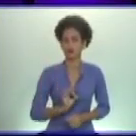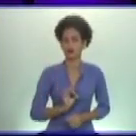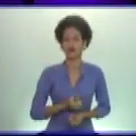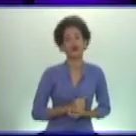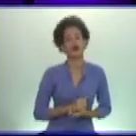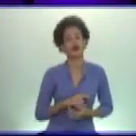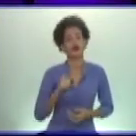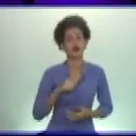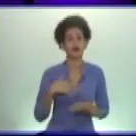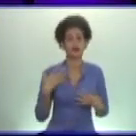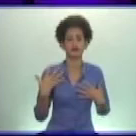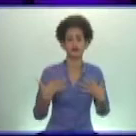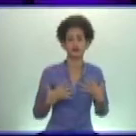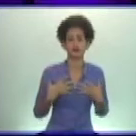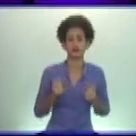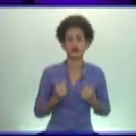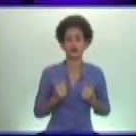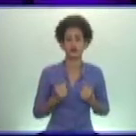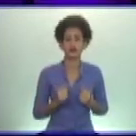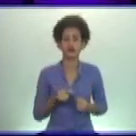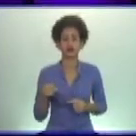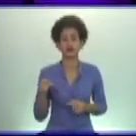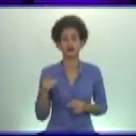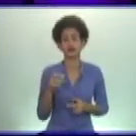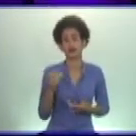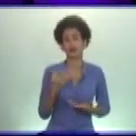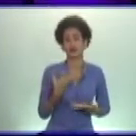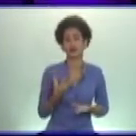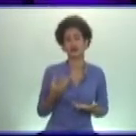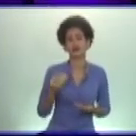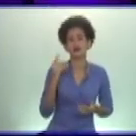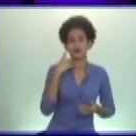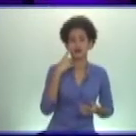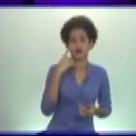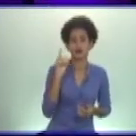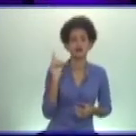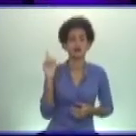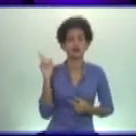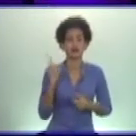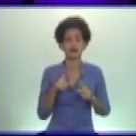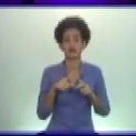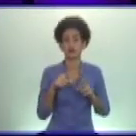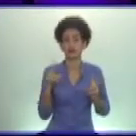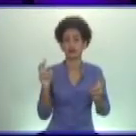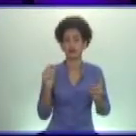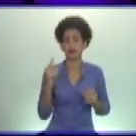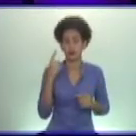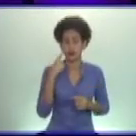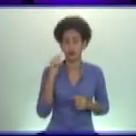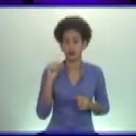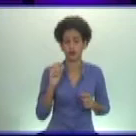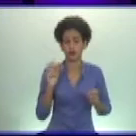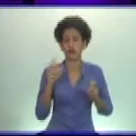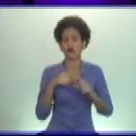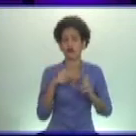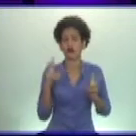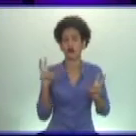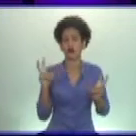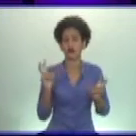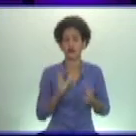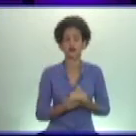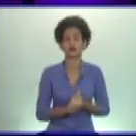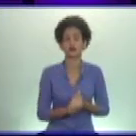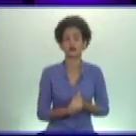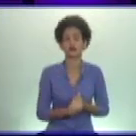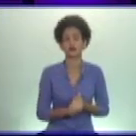puesto para estas condiciones, donde aparecen PDF que ustedes pueden descargar. Vamos entonces